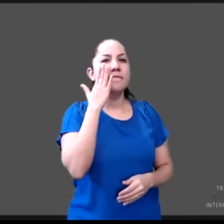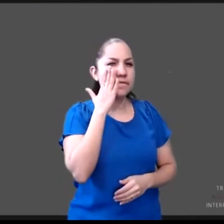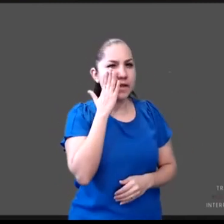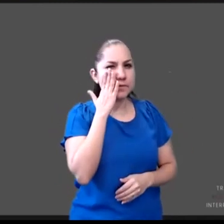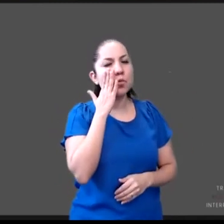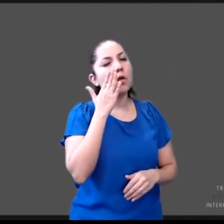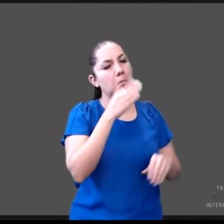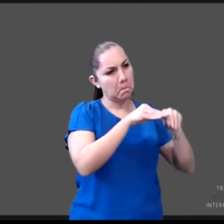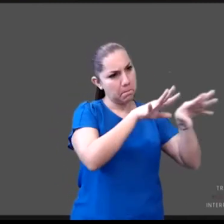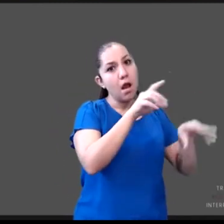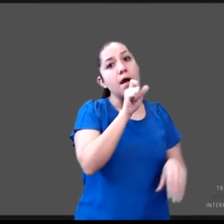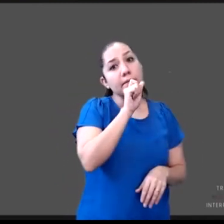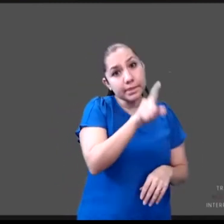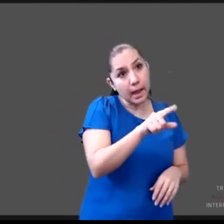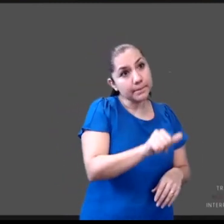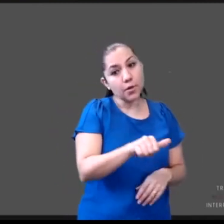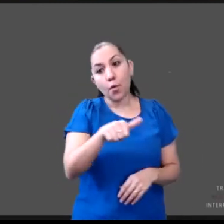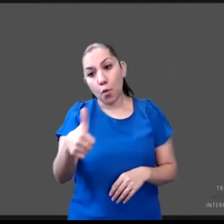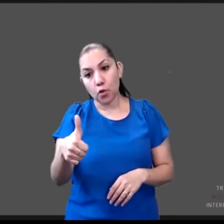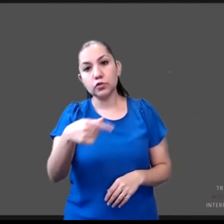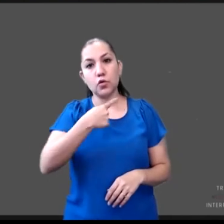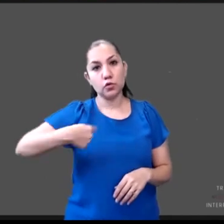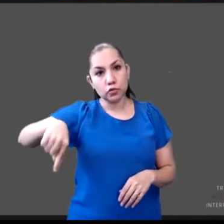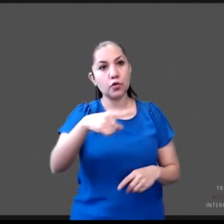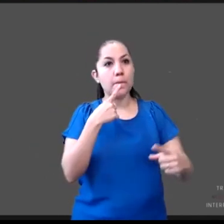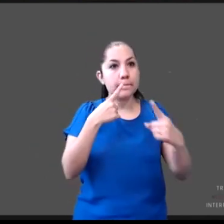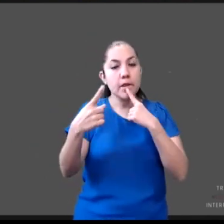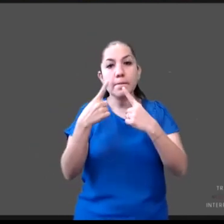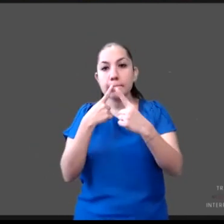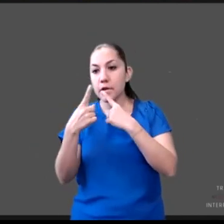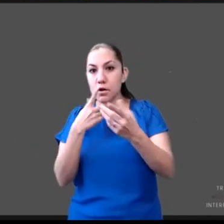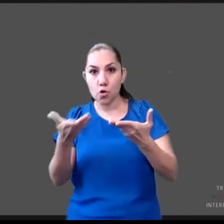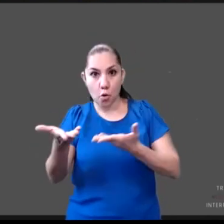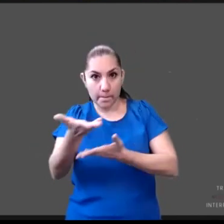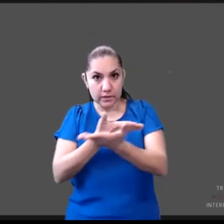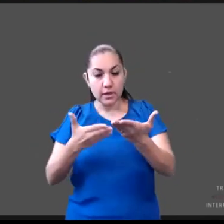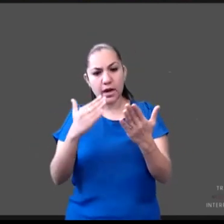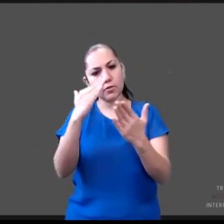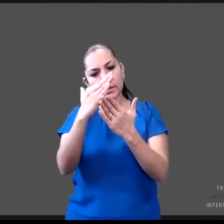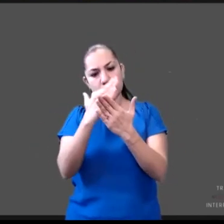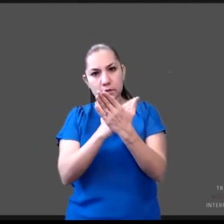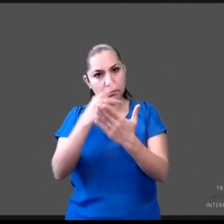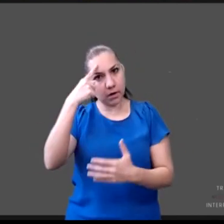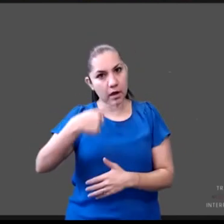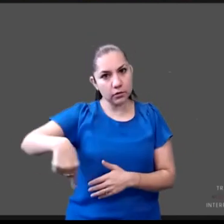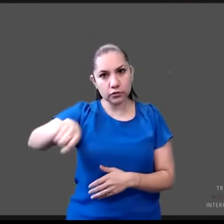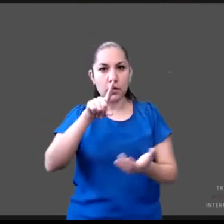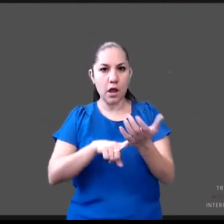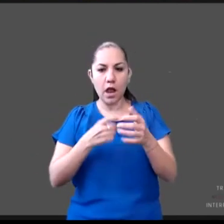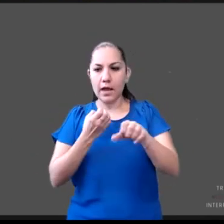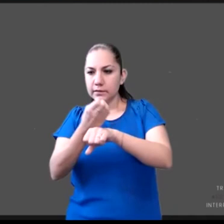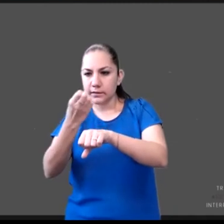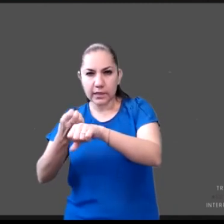una enorme cantidad de conversatorios con autoridades de las entidades federativas sobre justicia